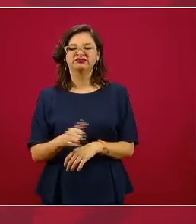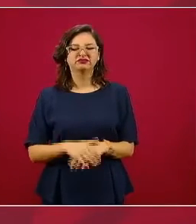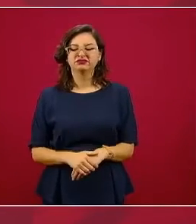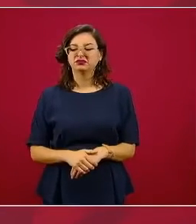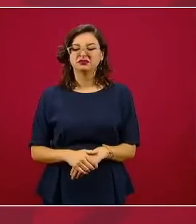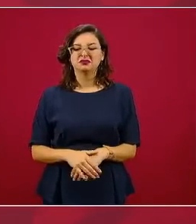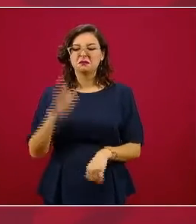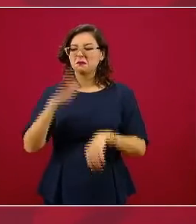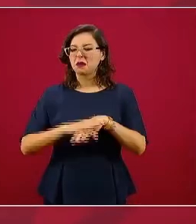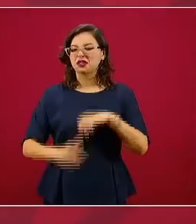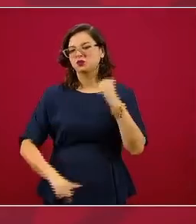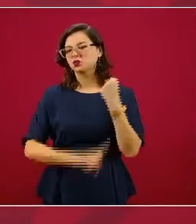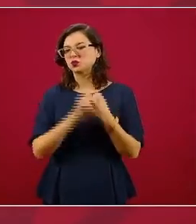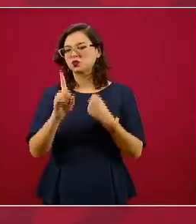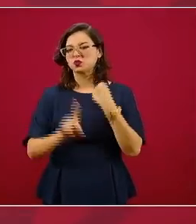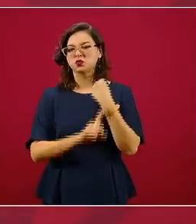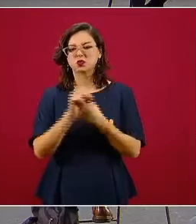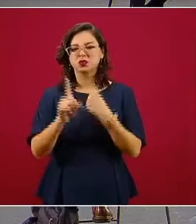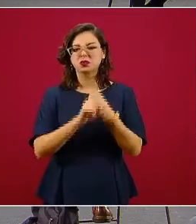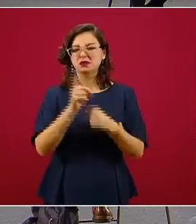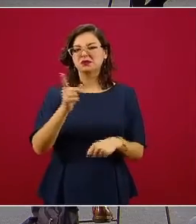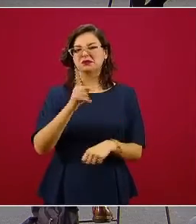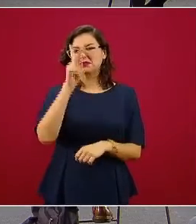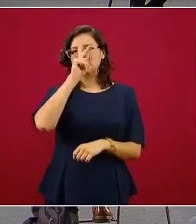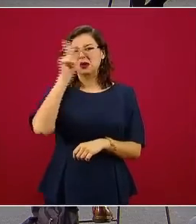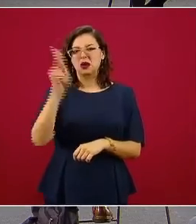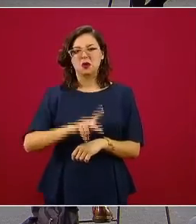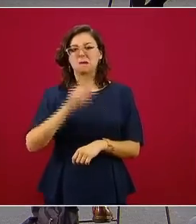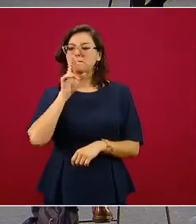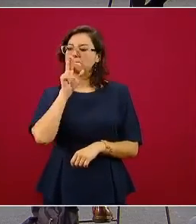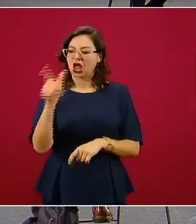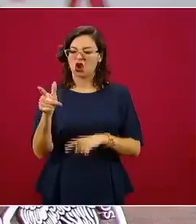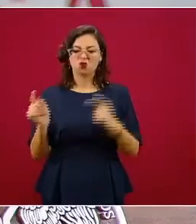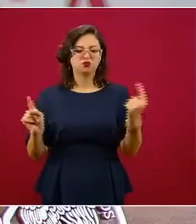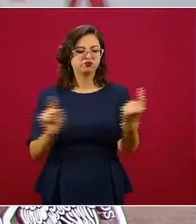contrario había que